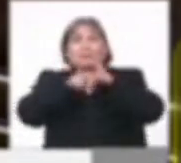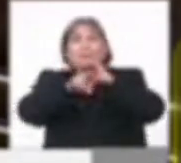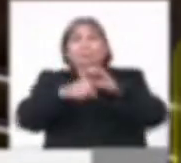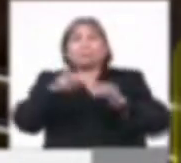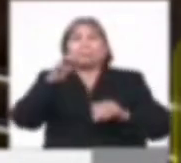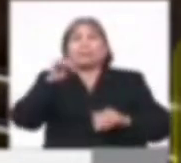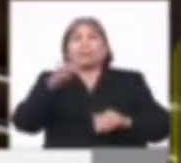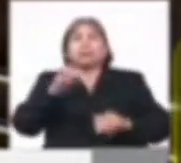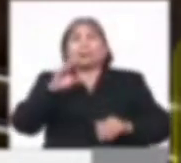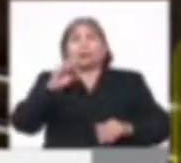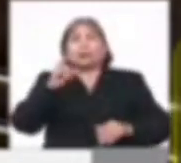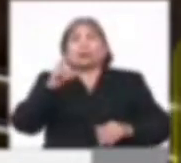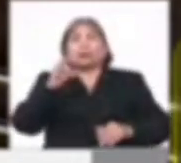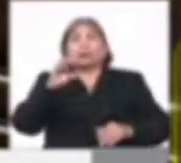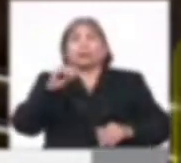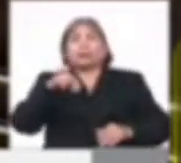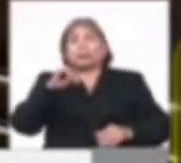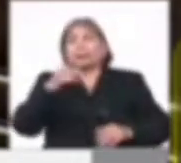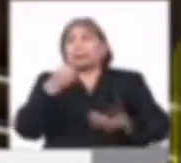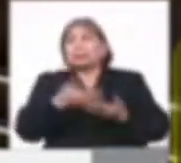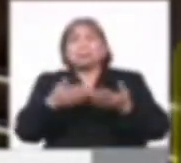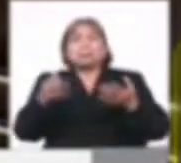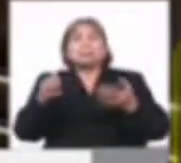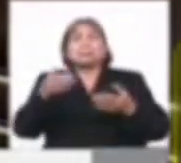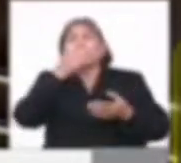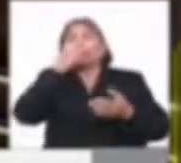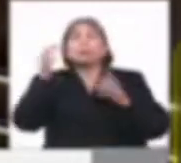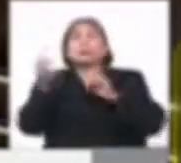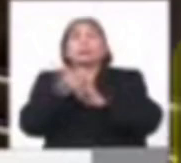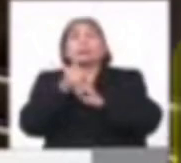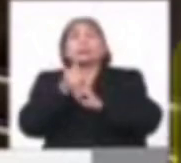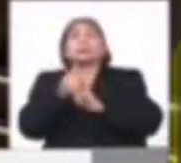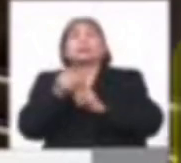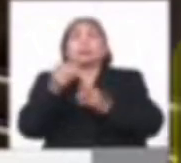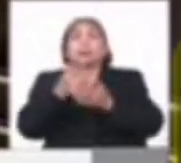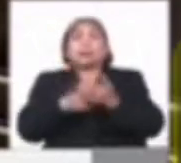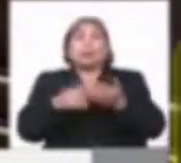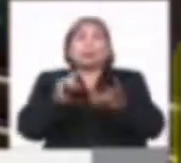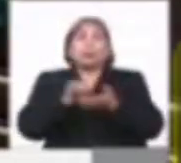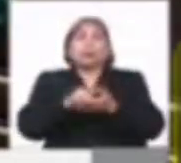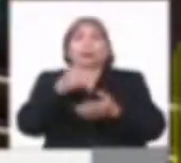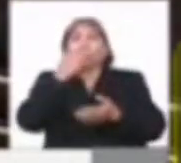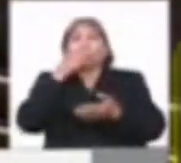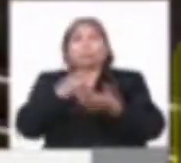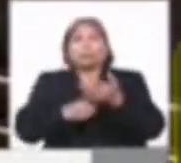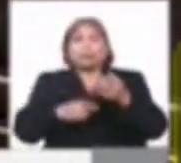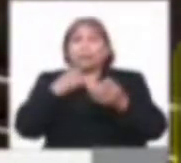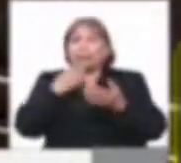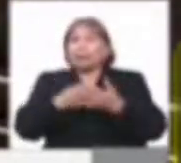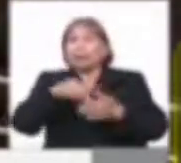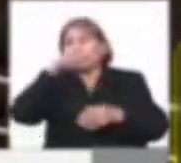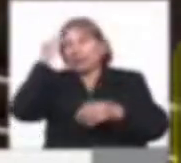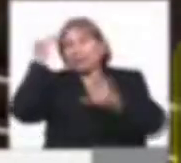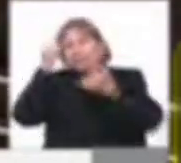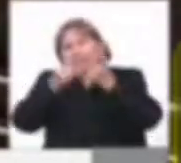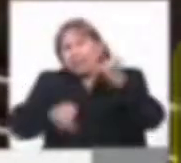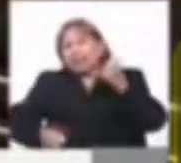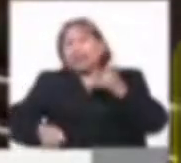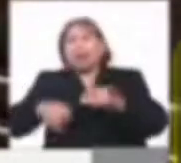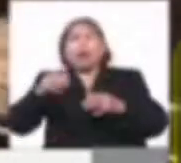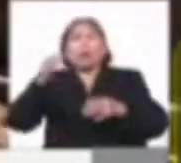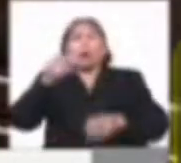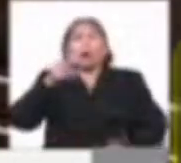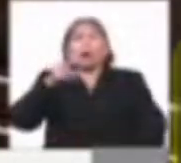Condorcanqui y los secuestradores. Que los secuestradores, que estamos hasta el fin, que el tren